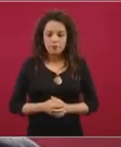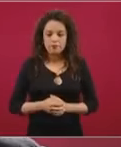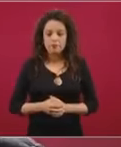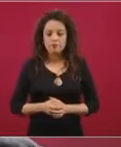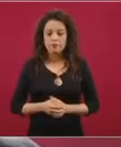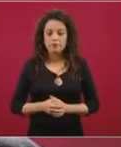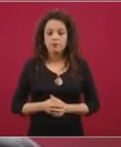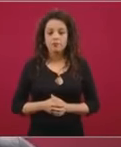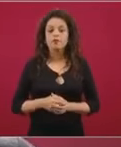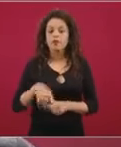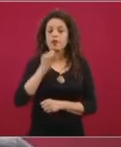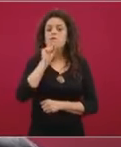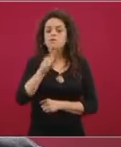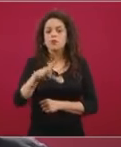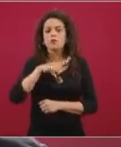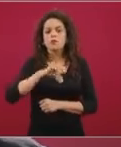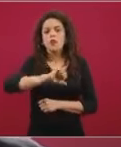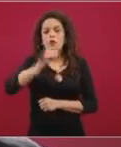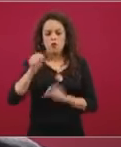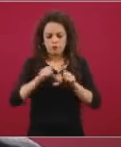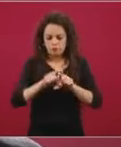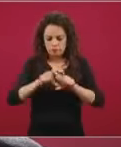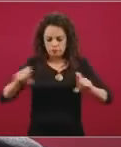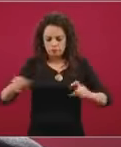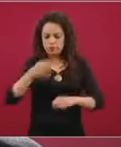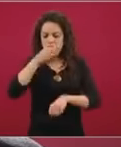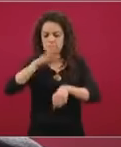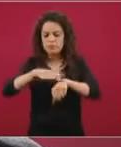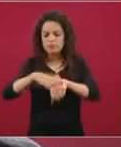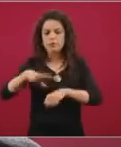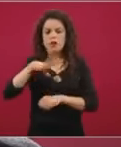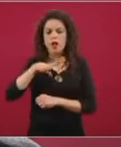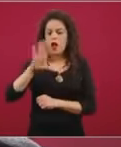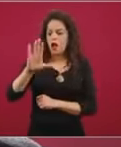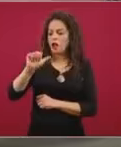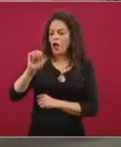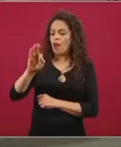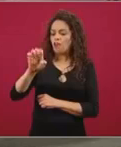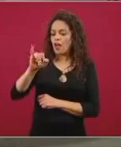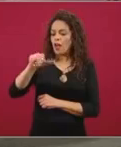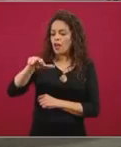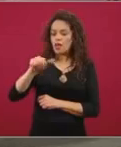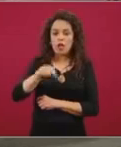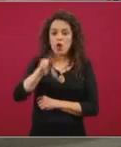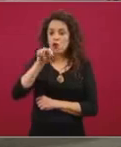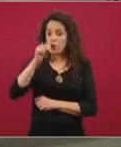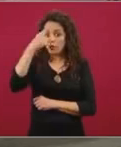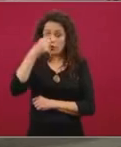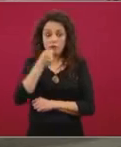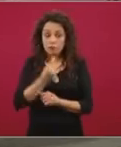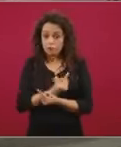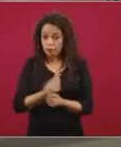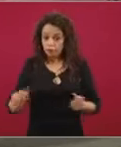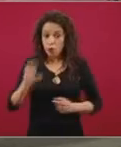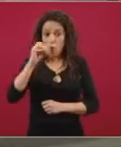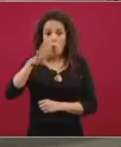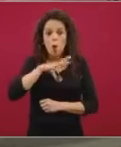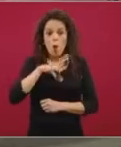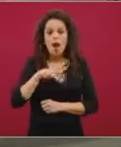También puede haber un cintillo que diga contiene cafeína, no apto para niños, o contiene